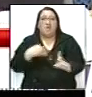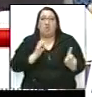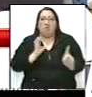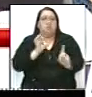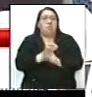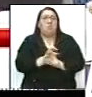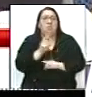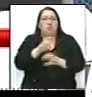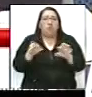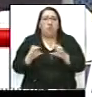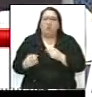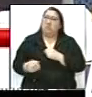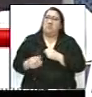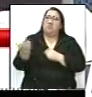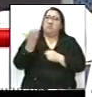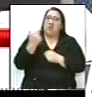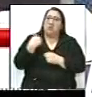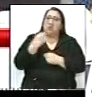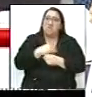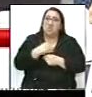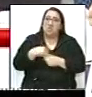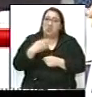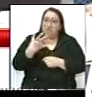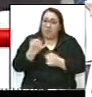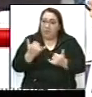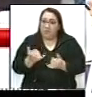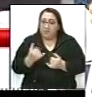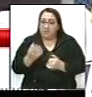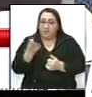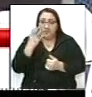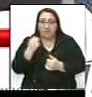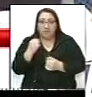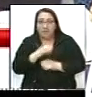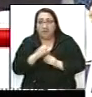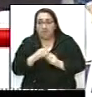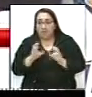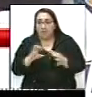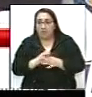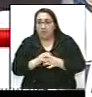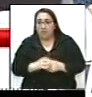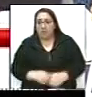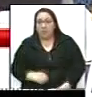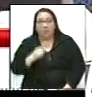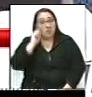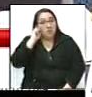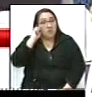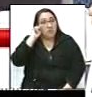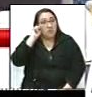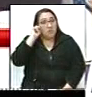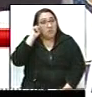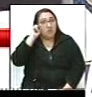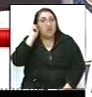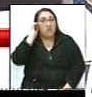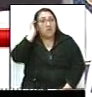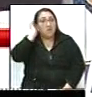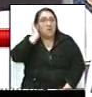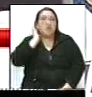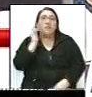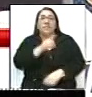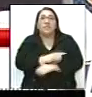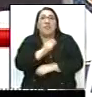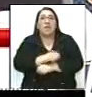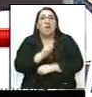a la población que porque el Ejecutivo ha decidido que ahora Chiclayo y Cajamarca van juntos, Tacna y Moquegua van